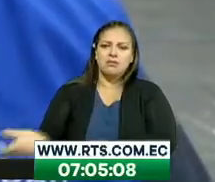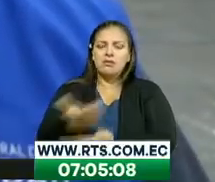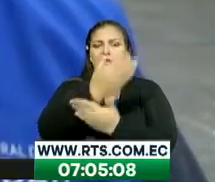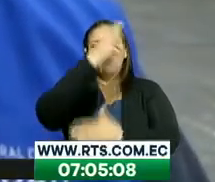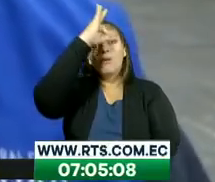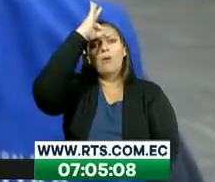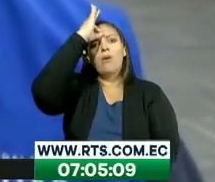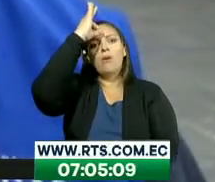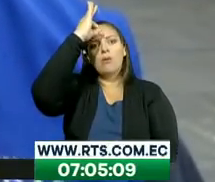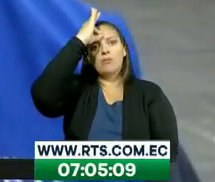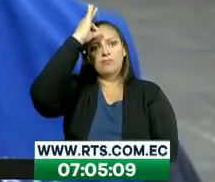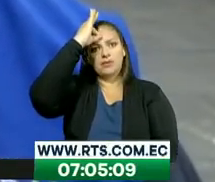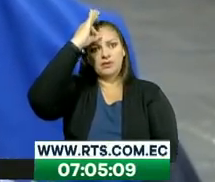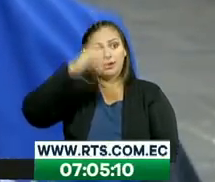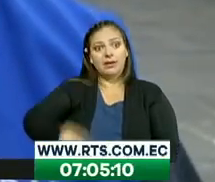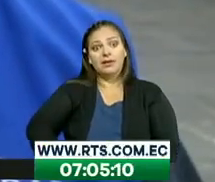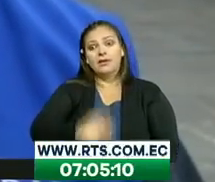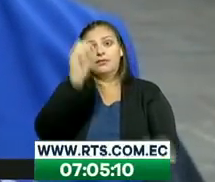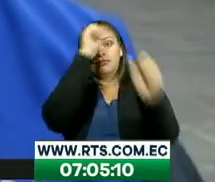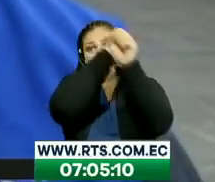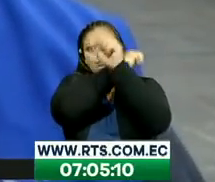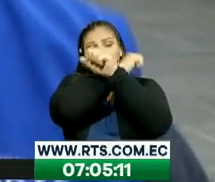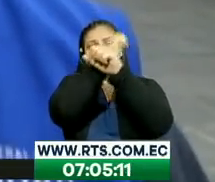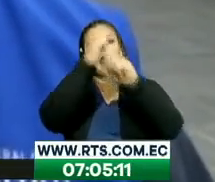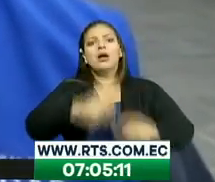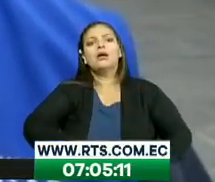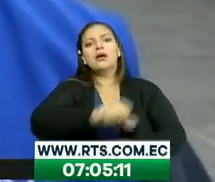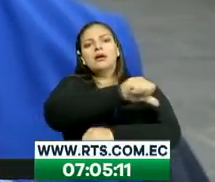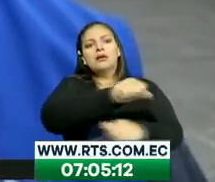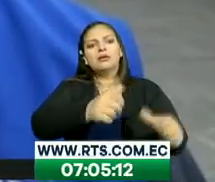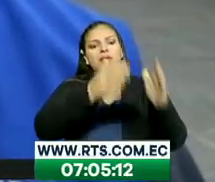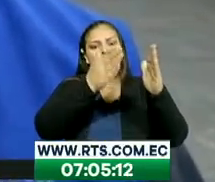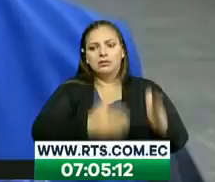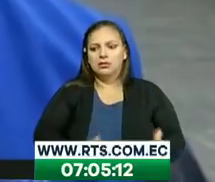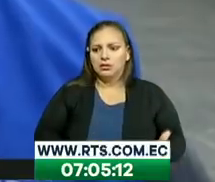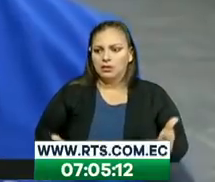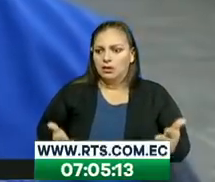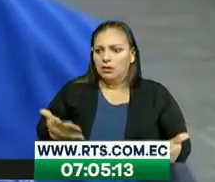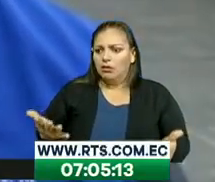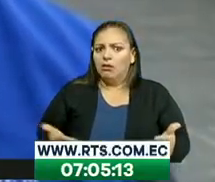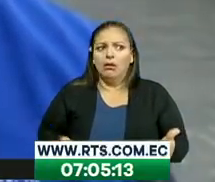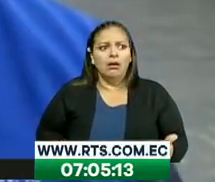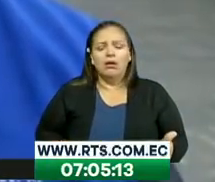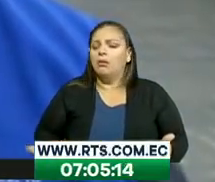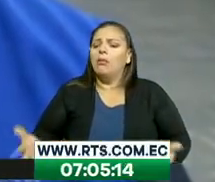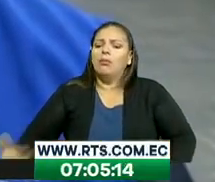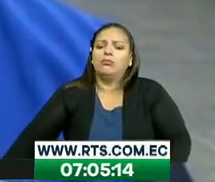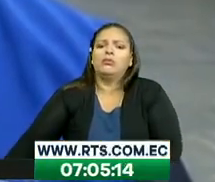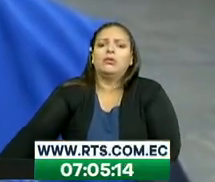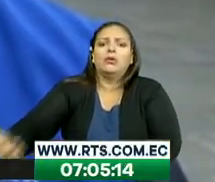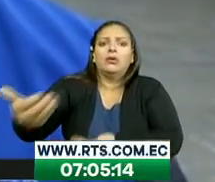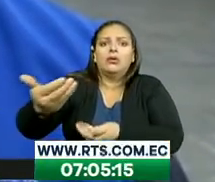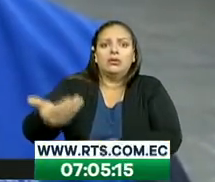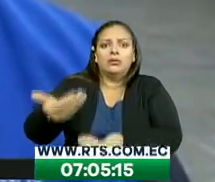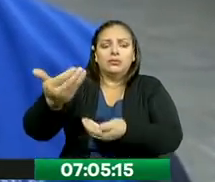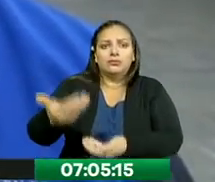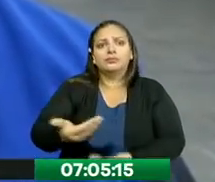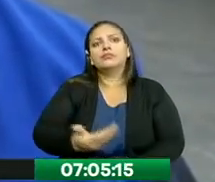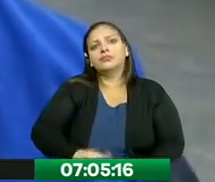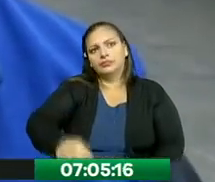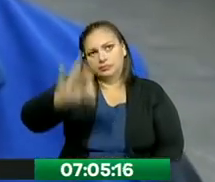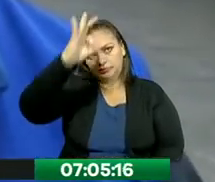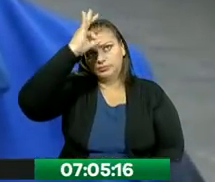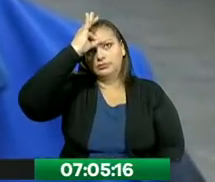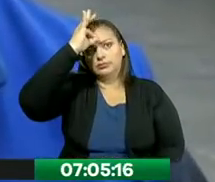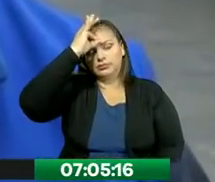público y luego los dueños, los administradores de este centro de diversiones, en labor conjunta con los familiares, la trasladaron a un hospital privado